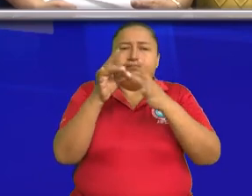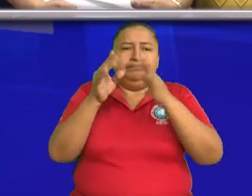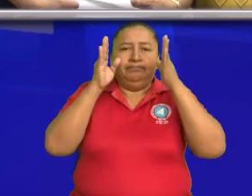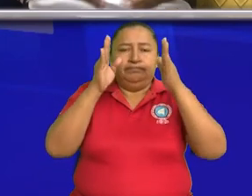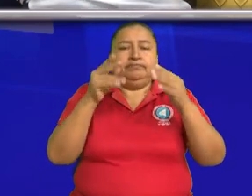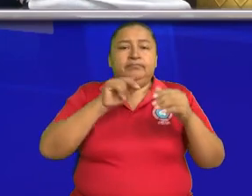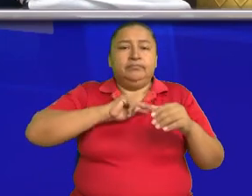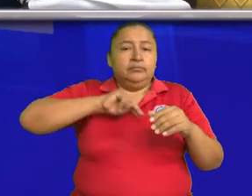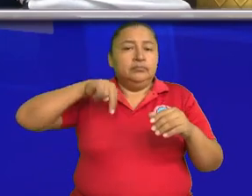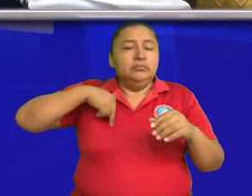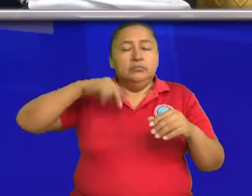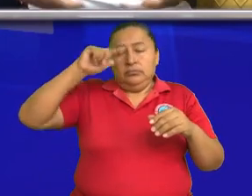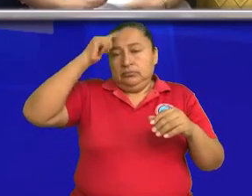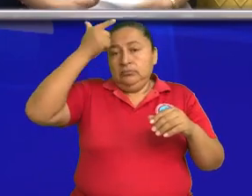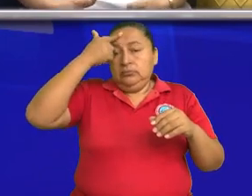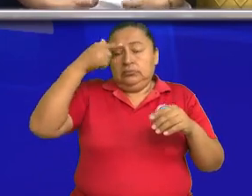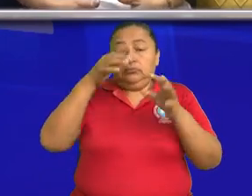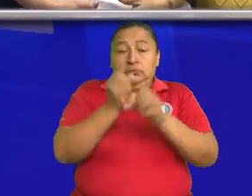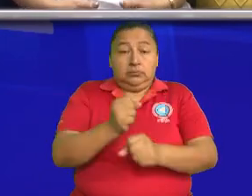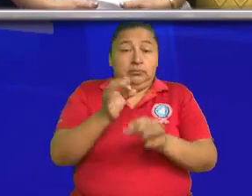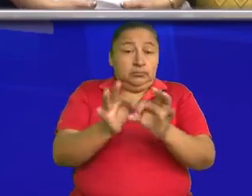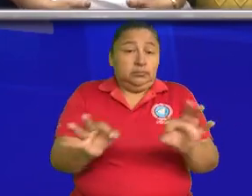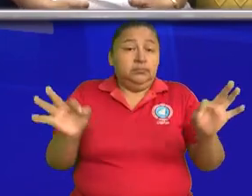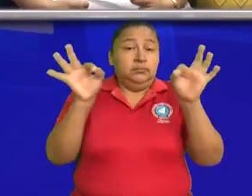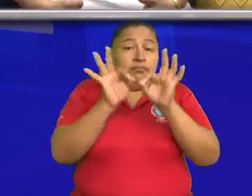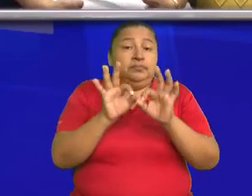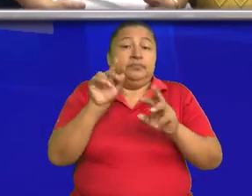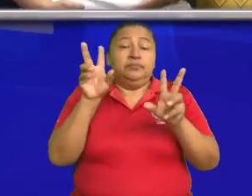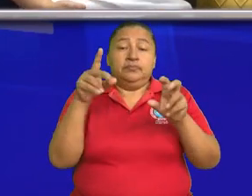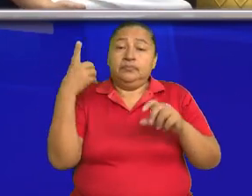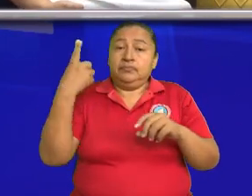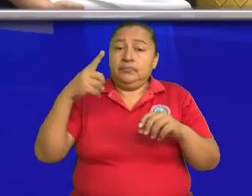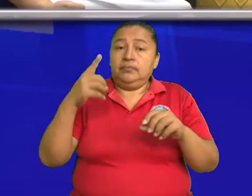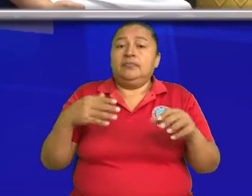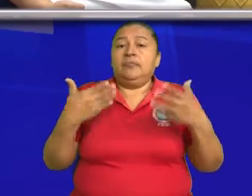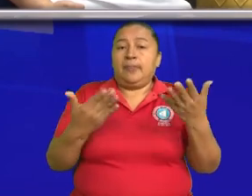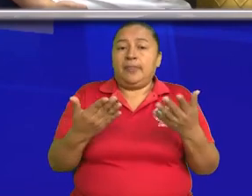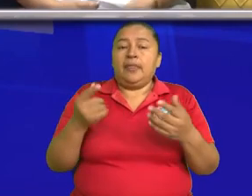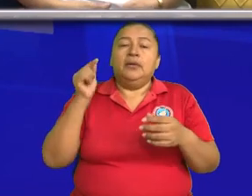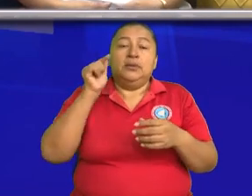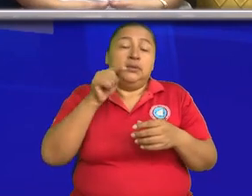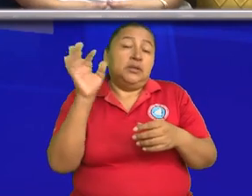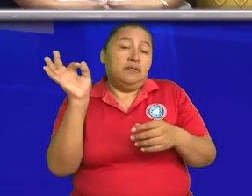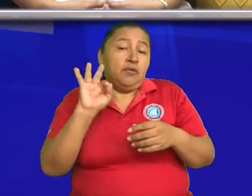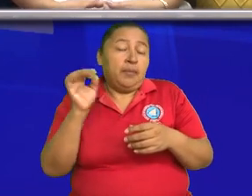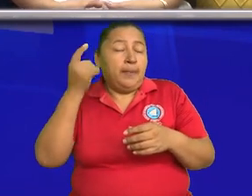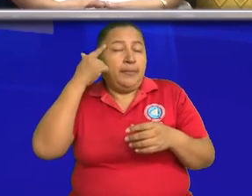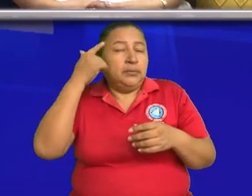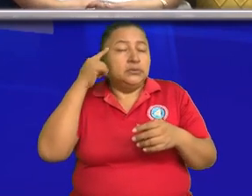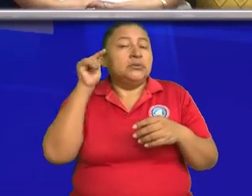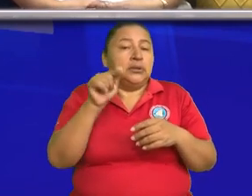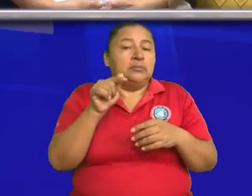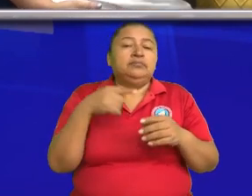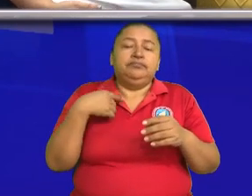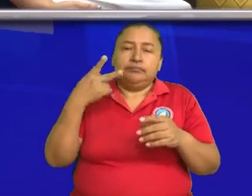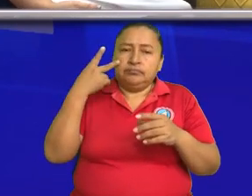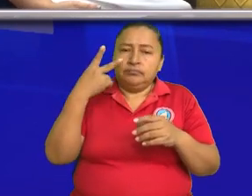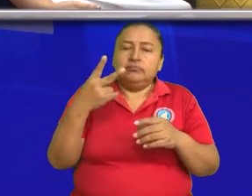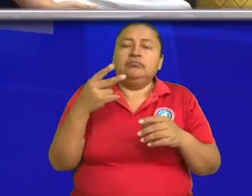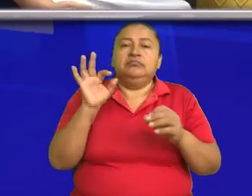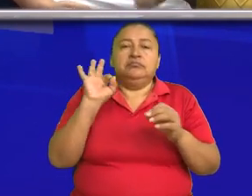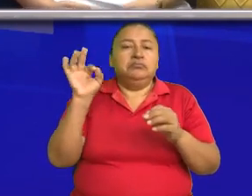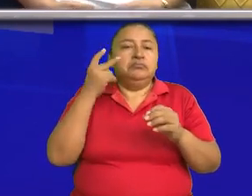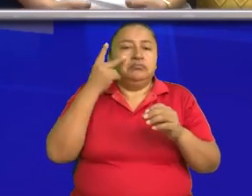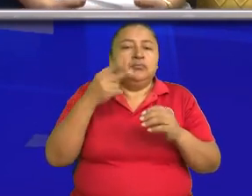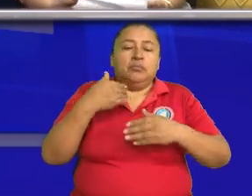nuestro gobierno. Eso es fundamental, y que es un tema de derecho también. Entonces, desde esa perspectiva lo trabajamos y continuamos en